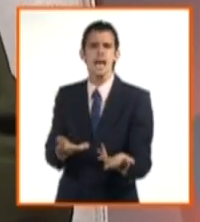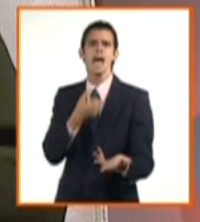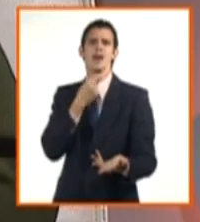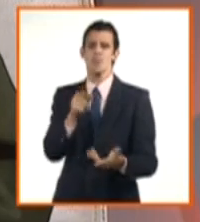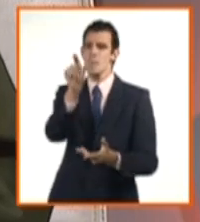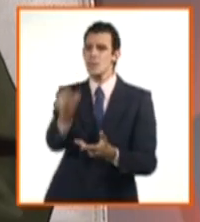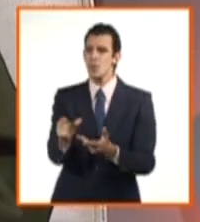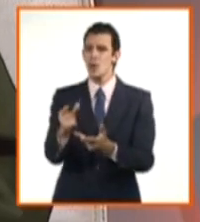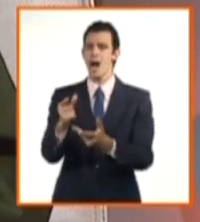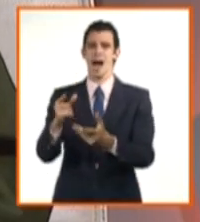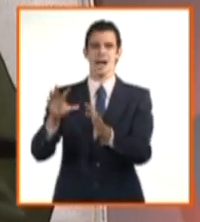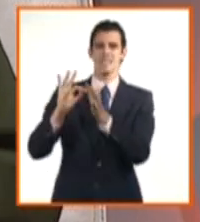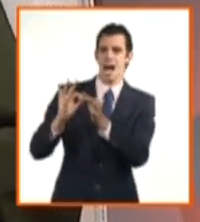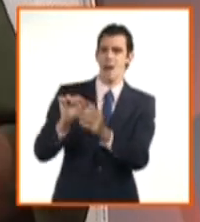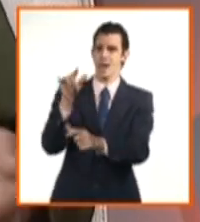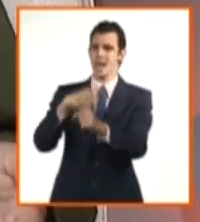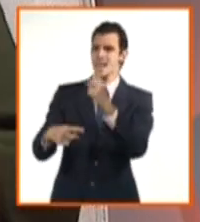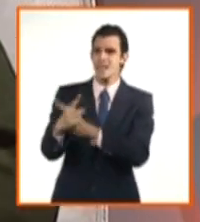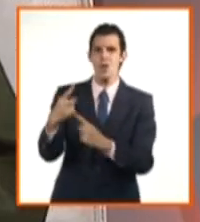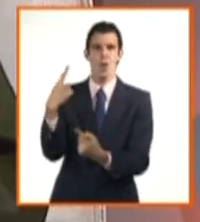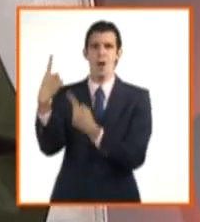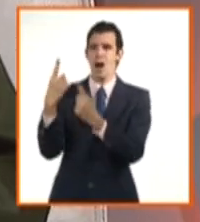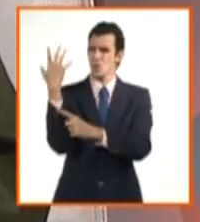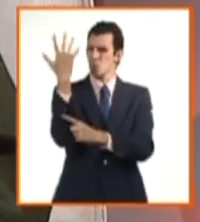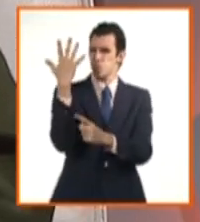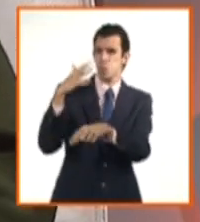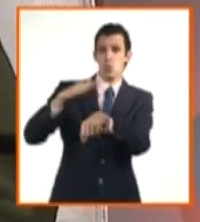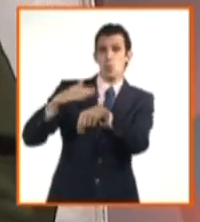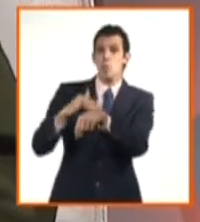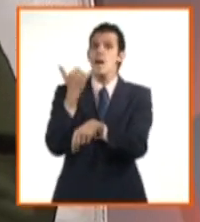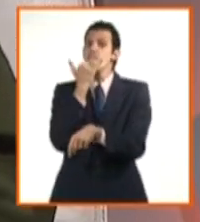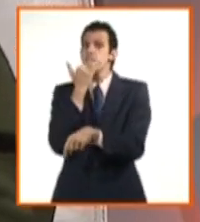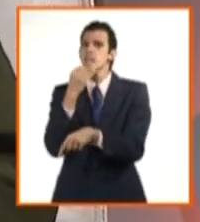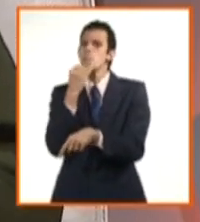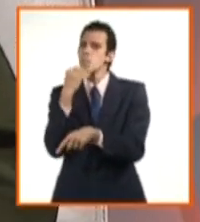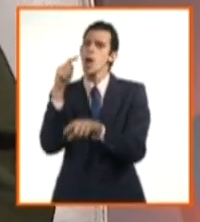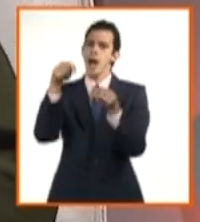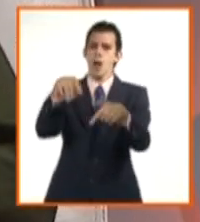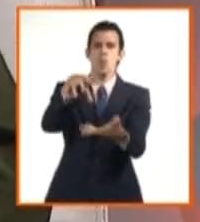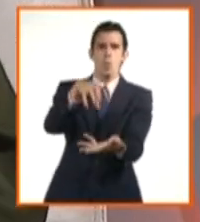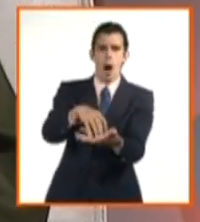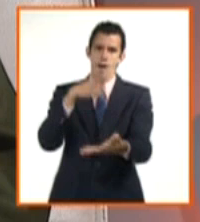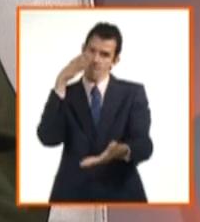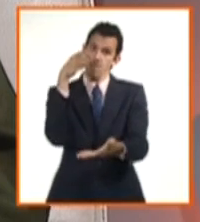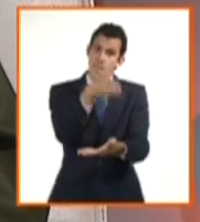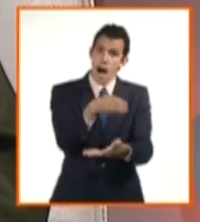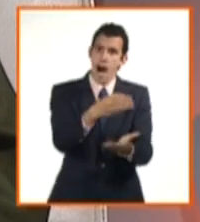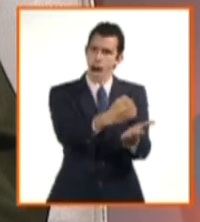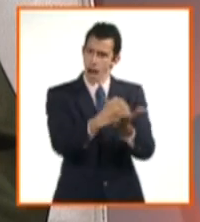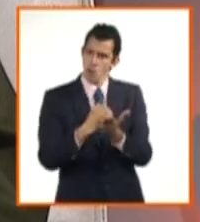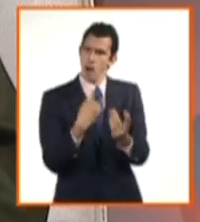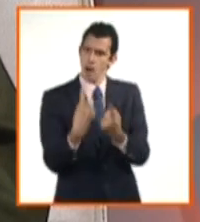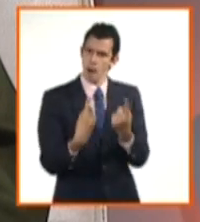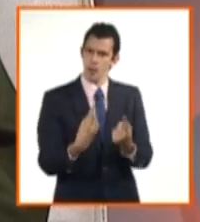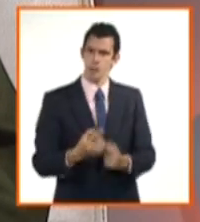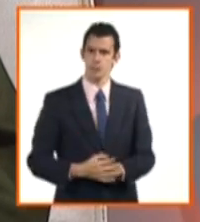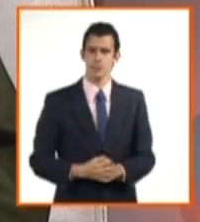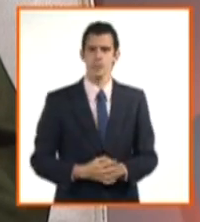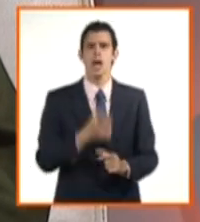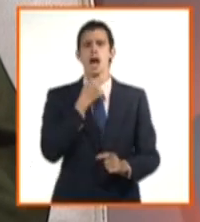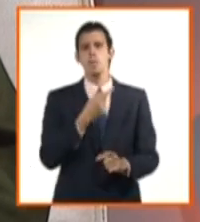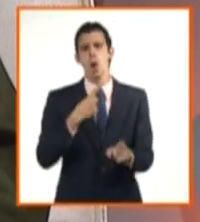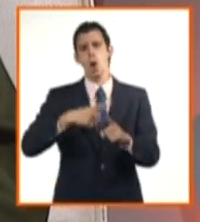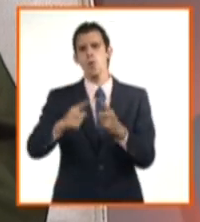aplicado en el año pasado en la temporada ciclónica que es la protección de la población en casa de familiares y amigos esa es